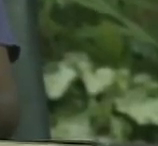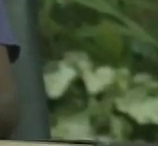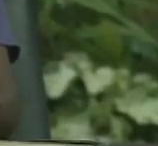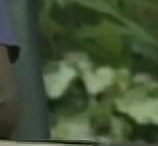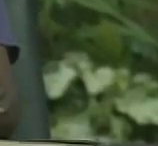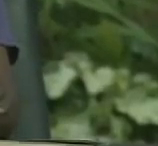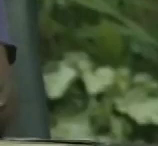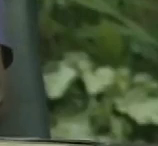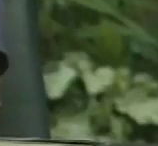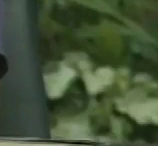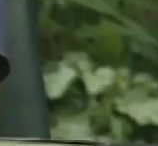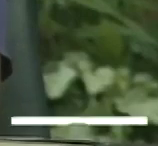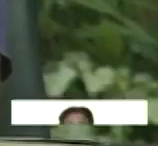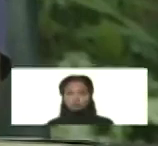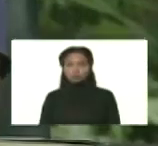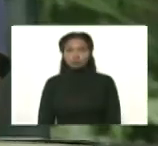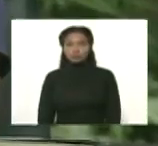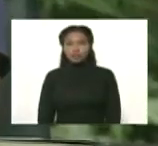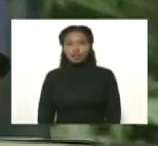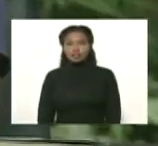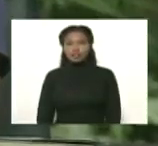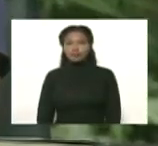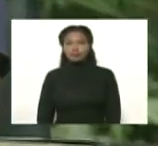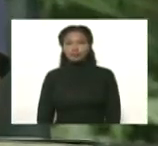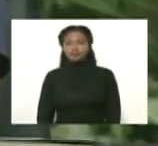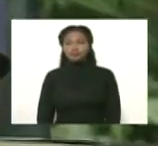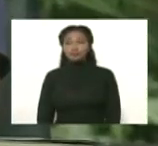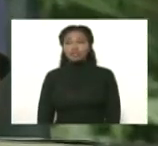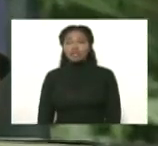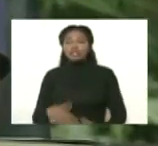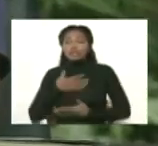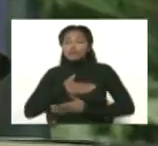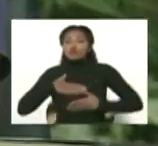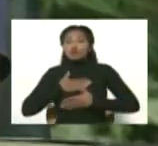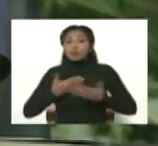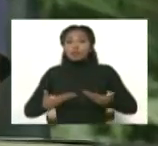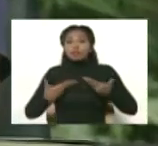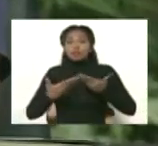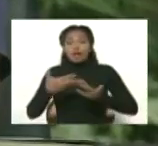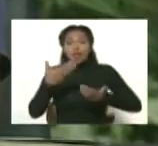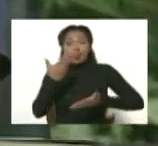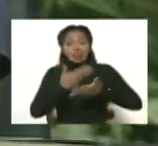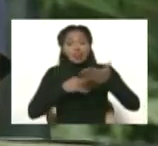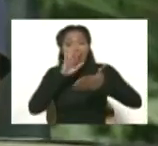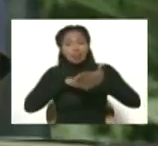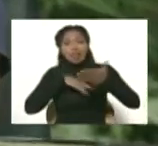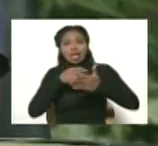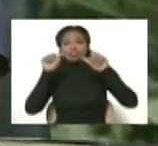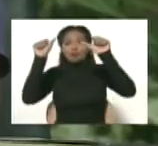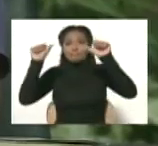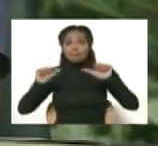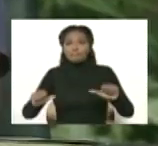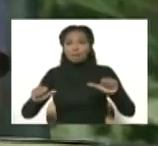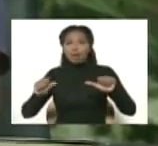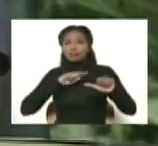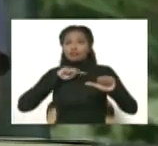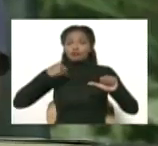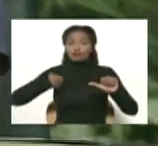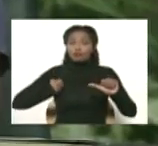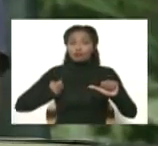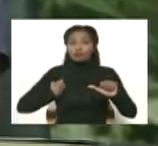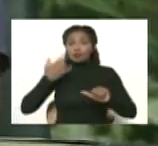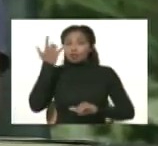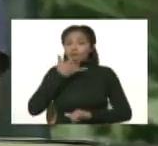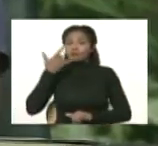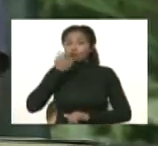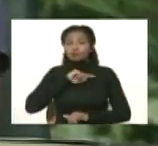hoy sentimos la satisfacción porque le hacemos entrega de la agenda programática de los afrodescendientes.